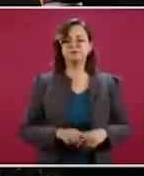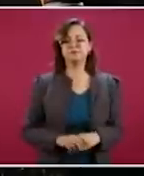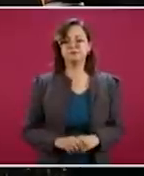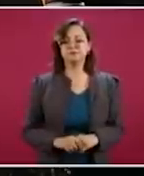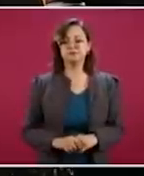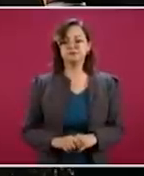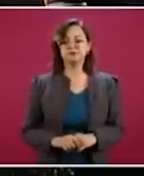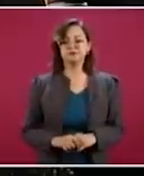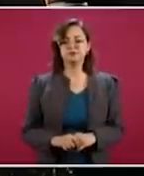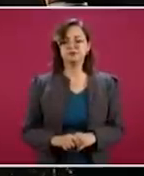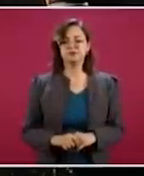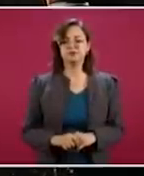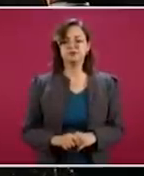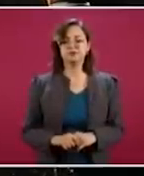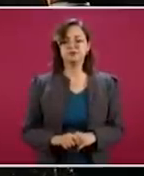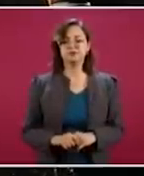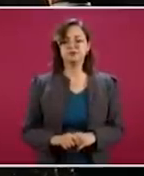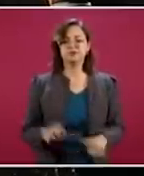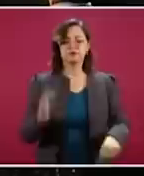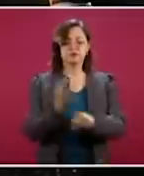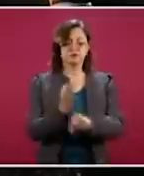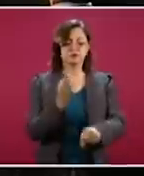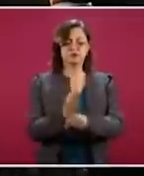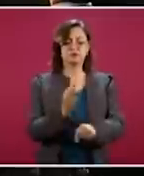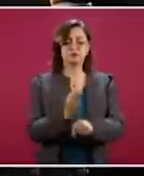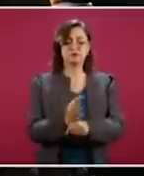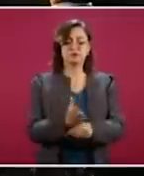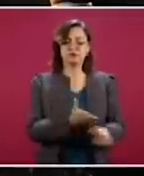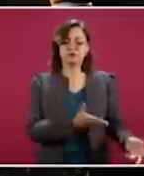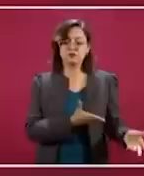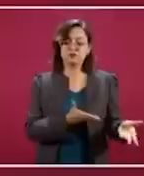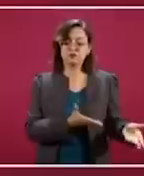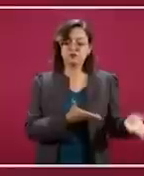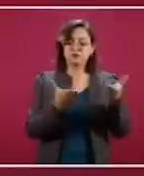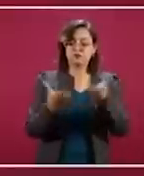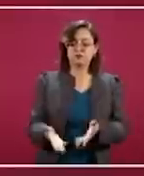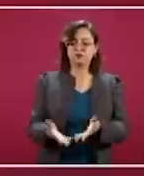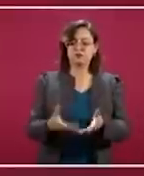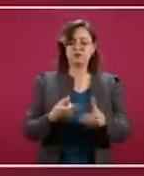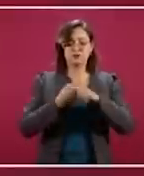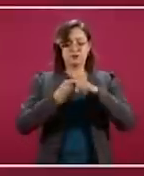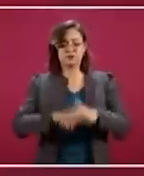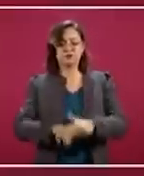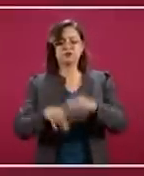Va a tomar la palabra para introducir